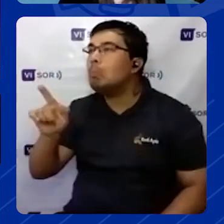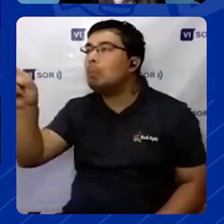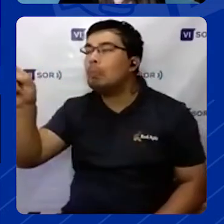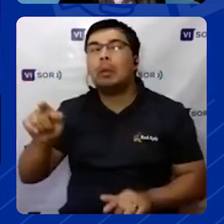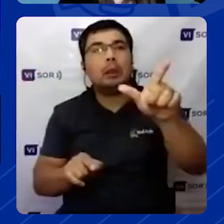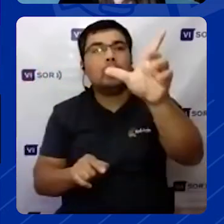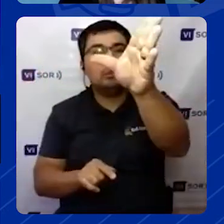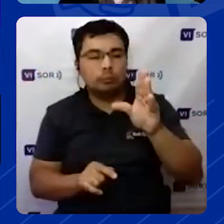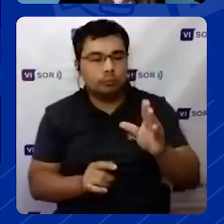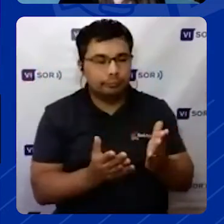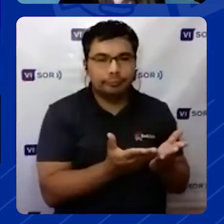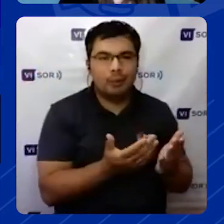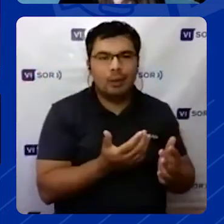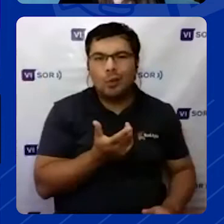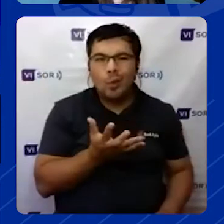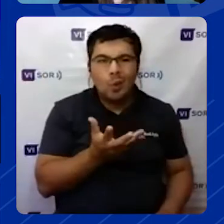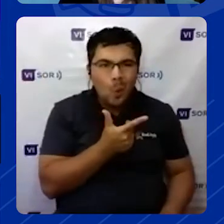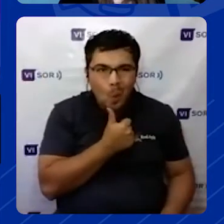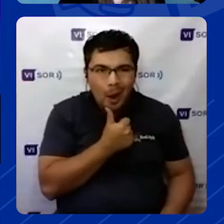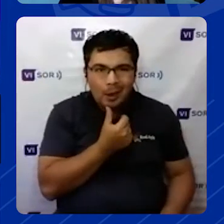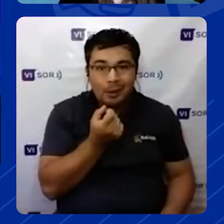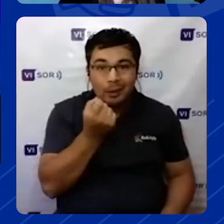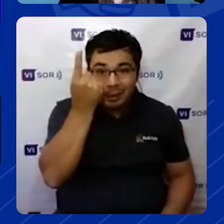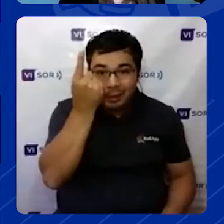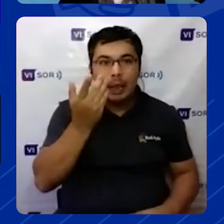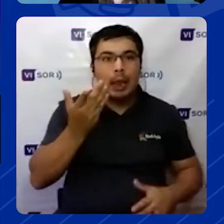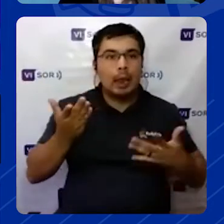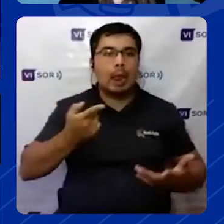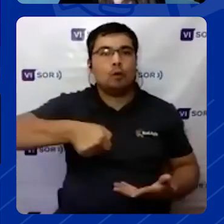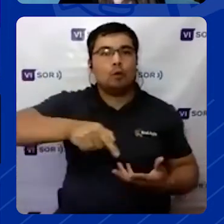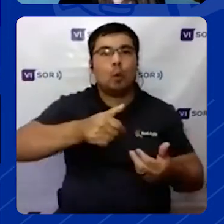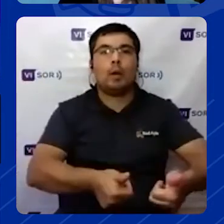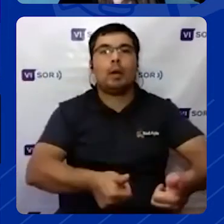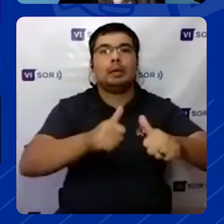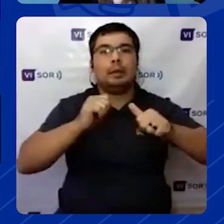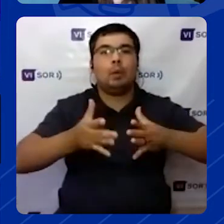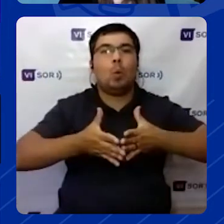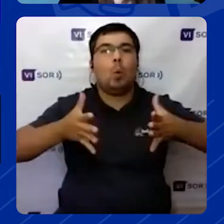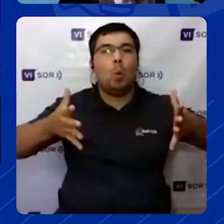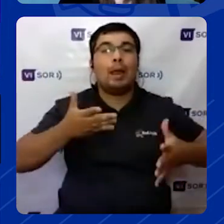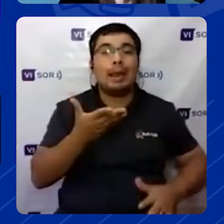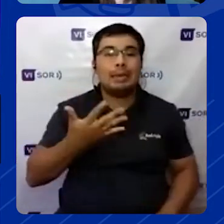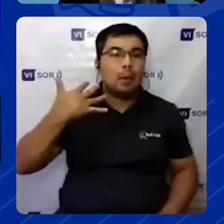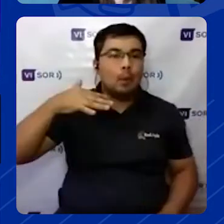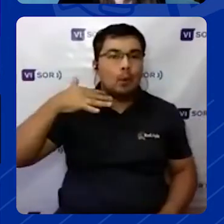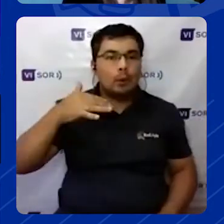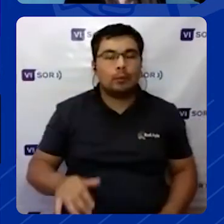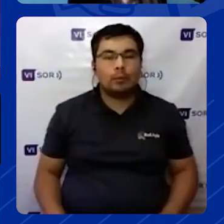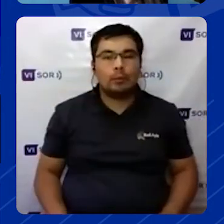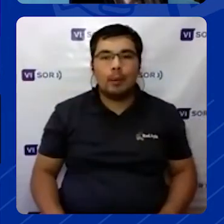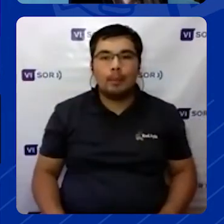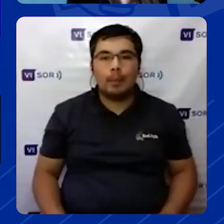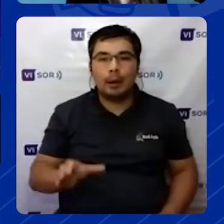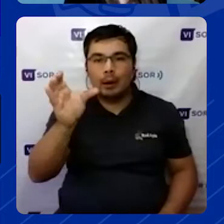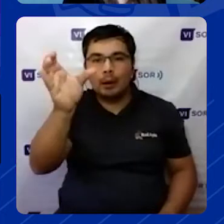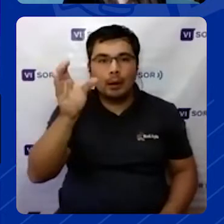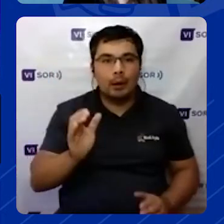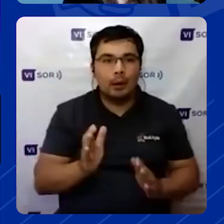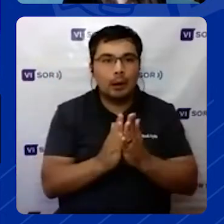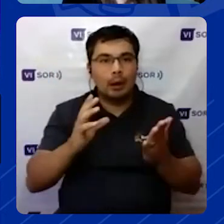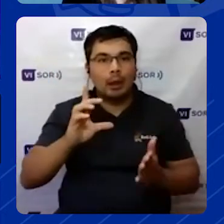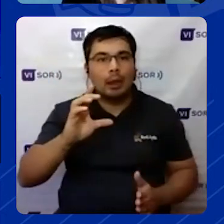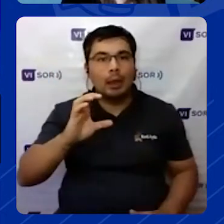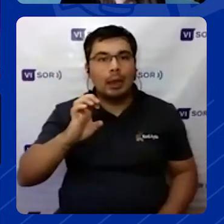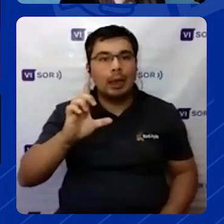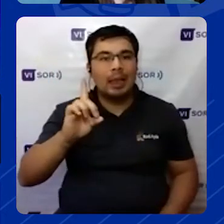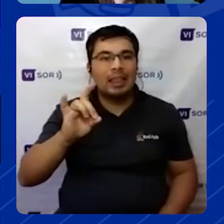en español. Y creo que ahí tenemos un reto y aquí es un momento importante para que las editoriales sean sensibles a esta demanda, porque